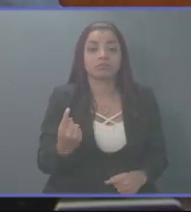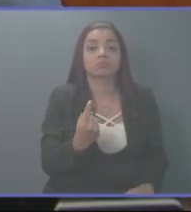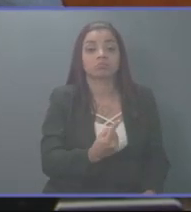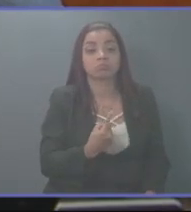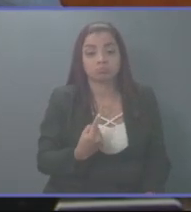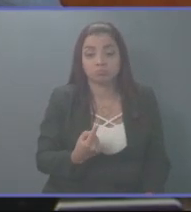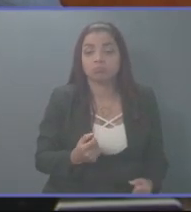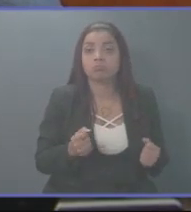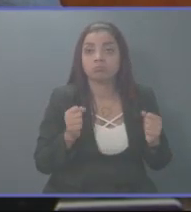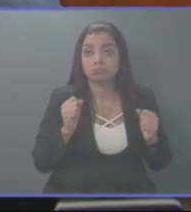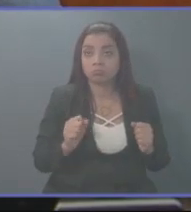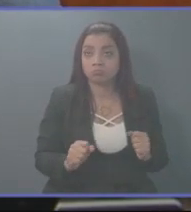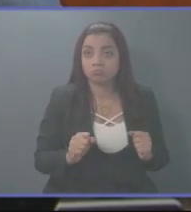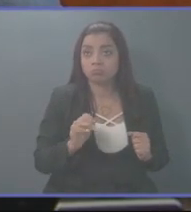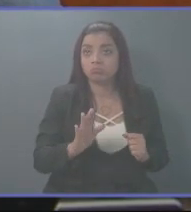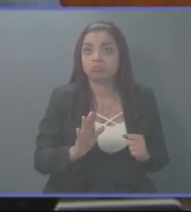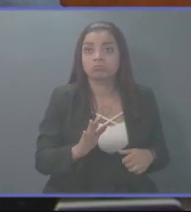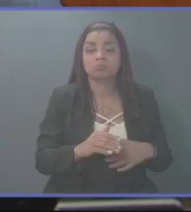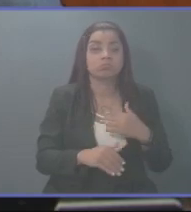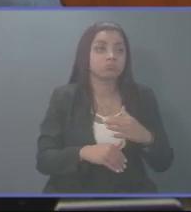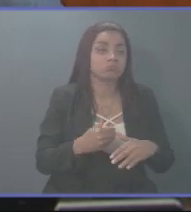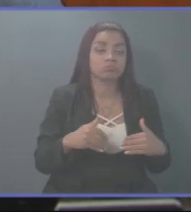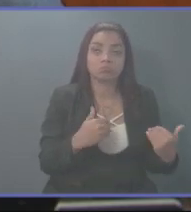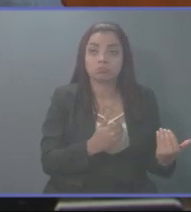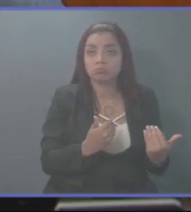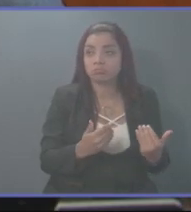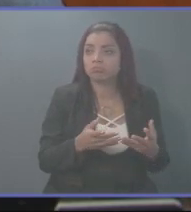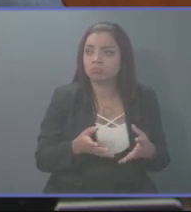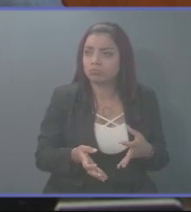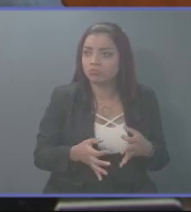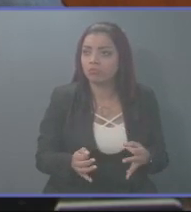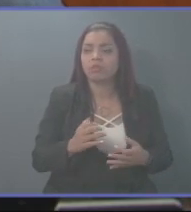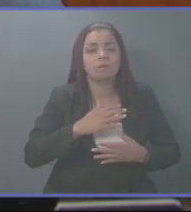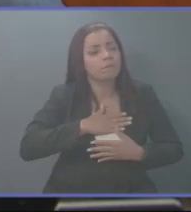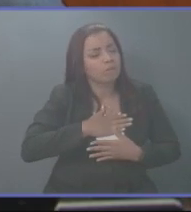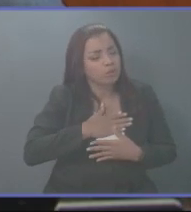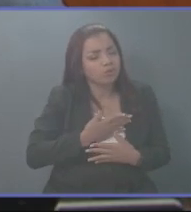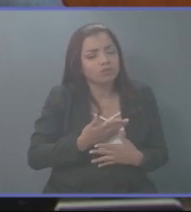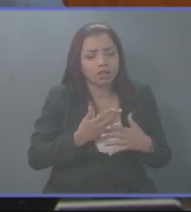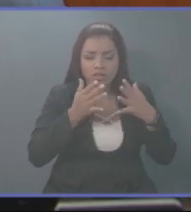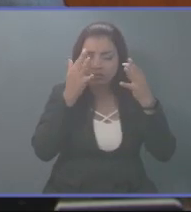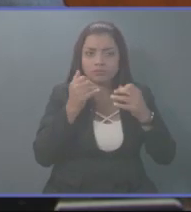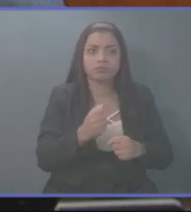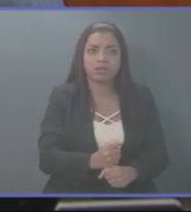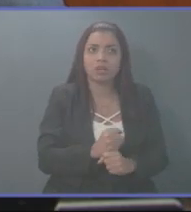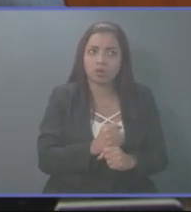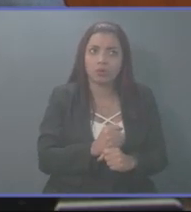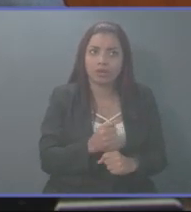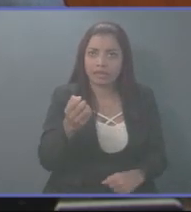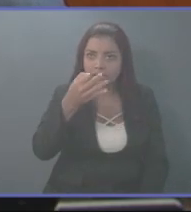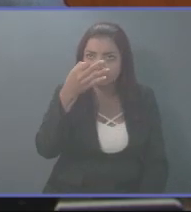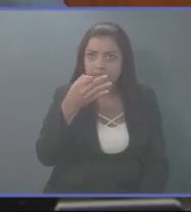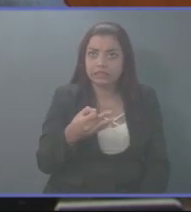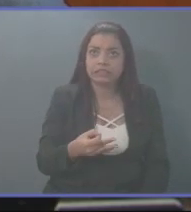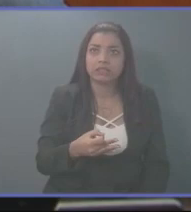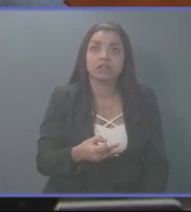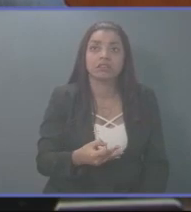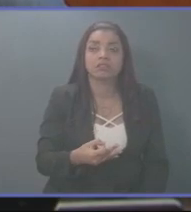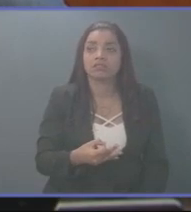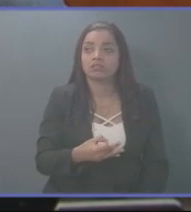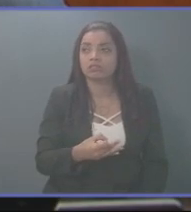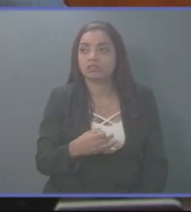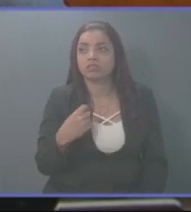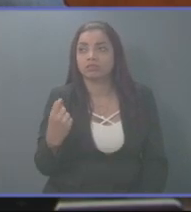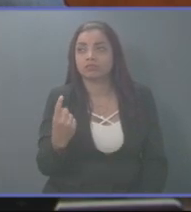personas desplazadas podrán retornar a sus lugares de origen de manera voluntaria segura y digna. Ningún